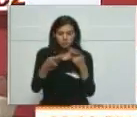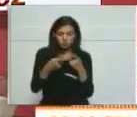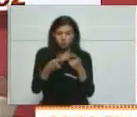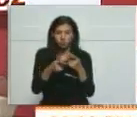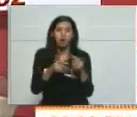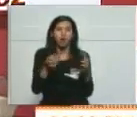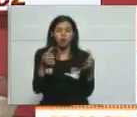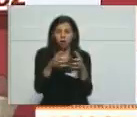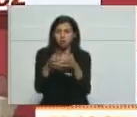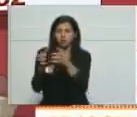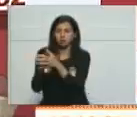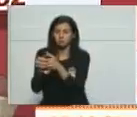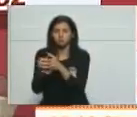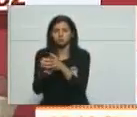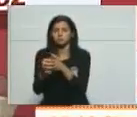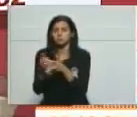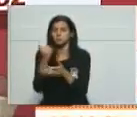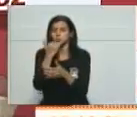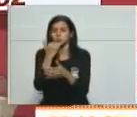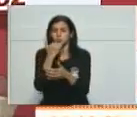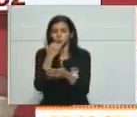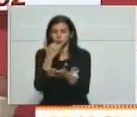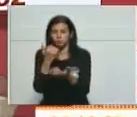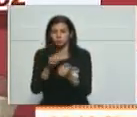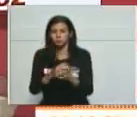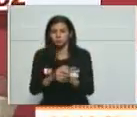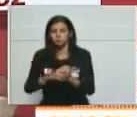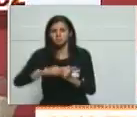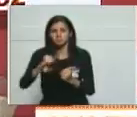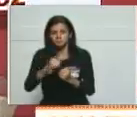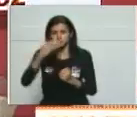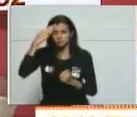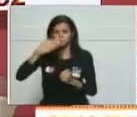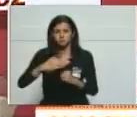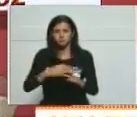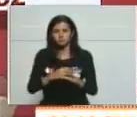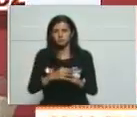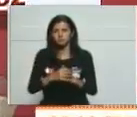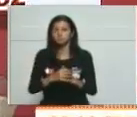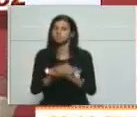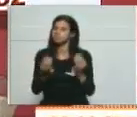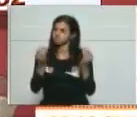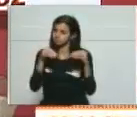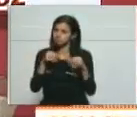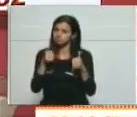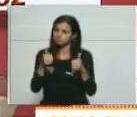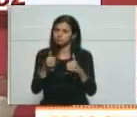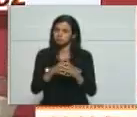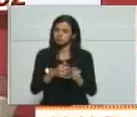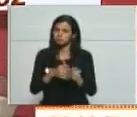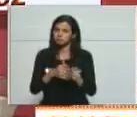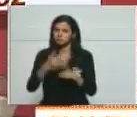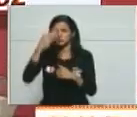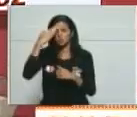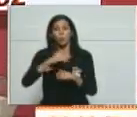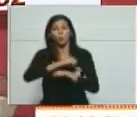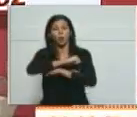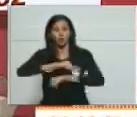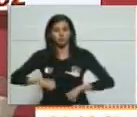delincuenciales o por el uso excesivo de la represión de los cuerpos de seguridad del Estado. ¿Estamos de acuerdo? La Guardia Nacional no va a